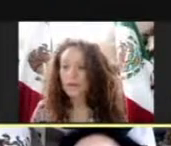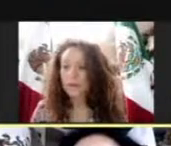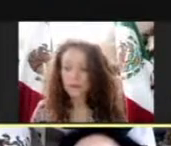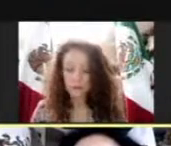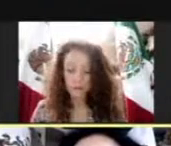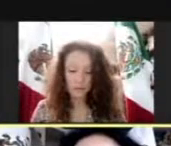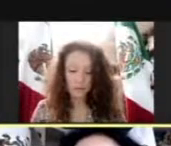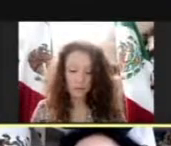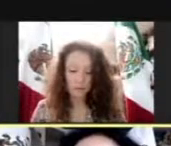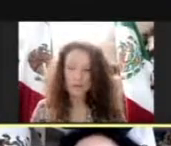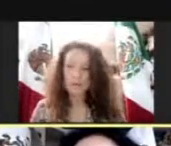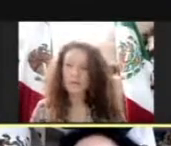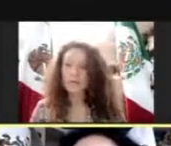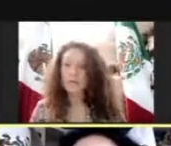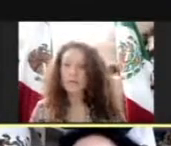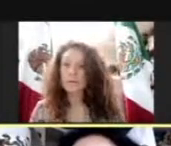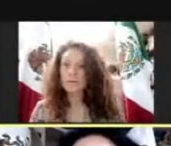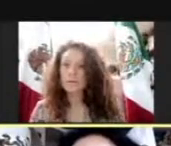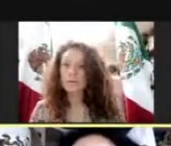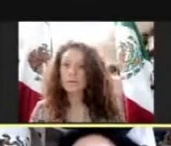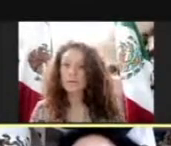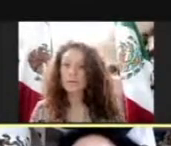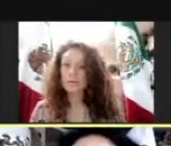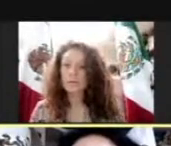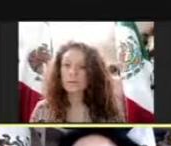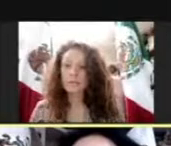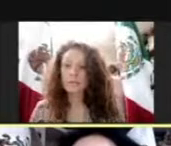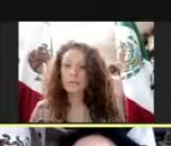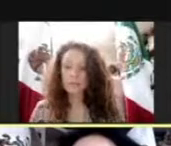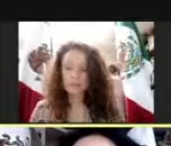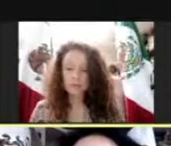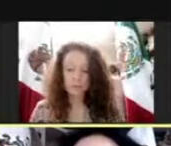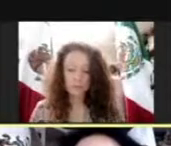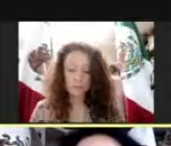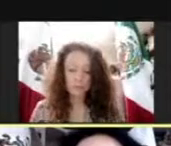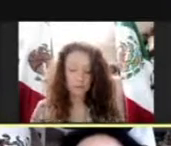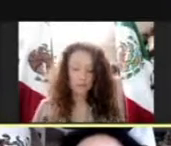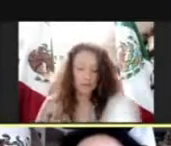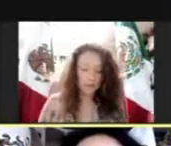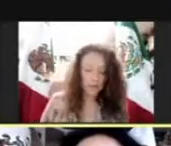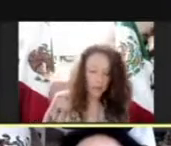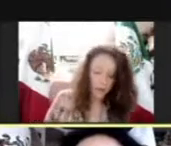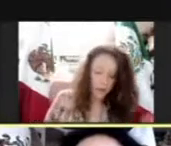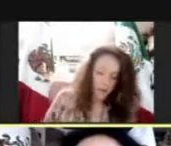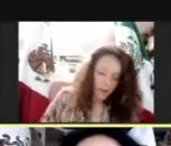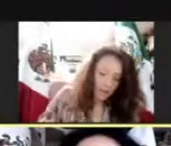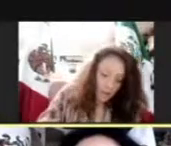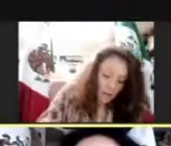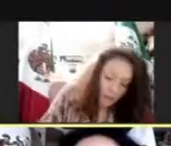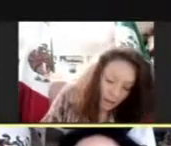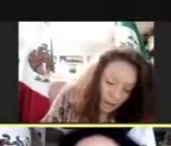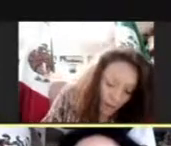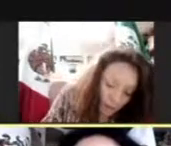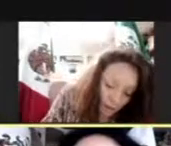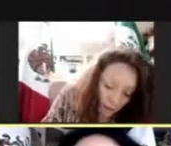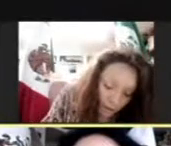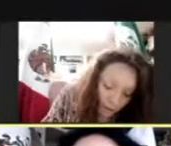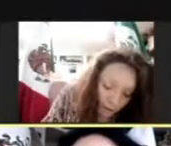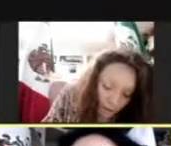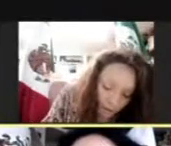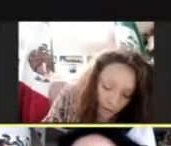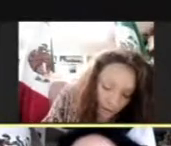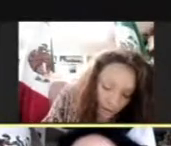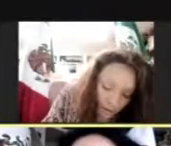abierta. Veo que la diputada Anayeli Jardón está votando sin abrir